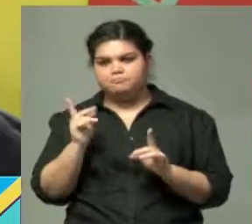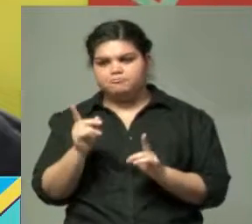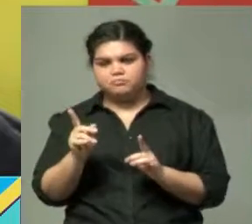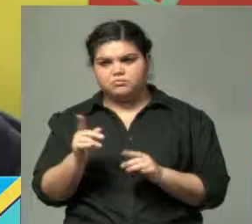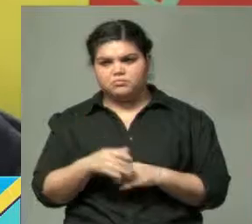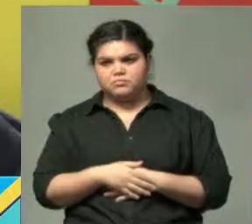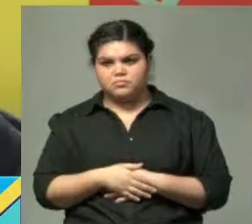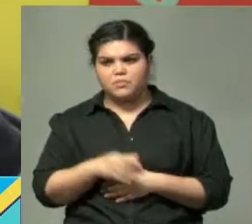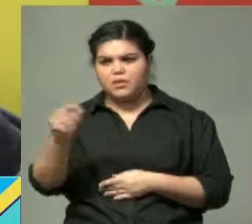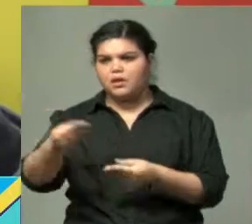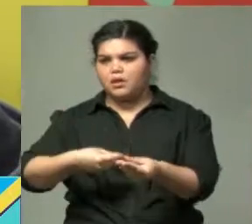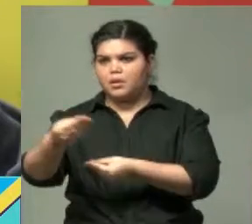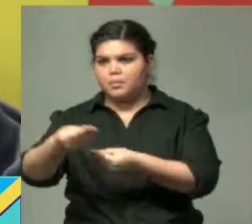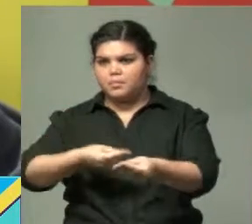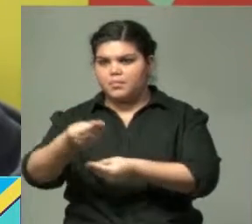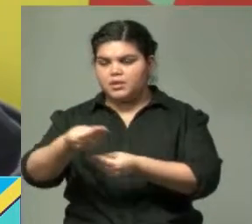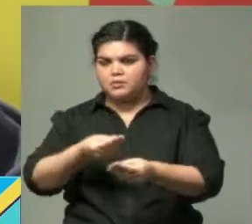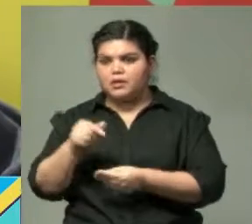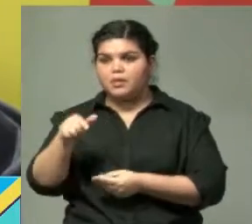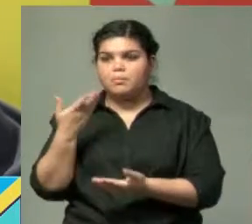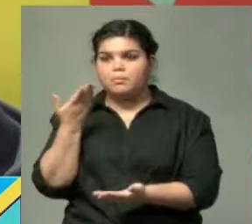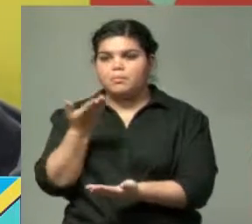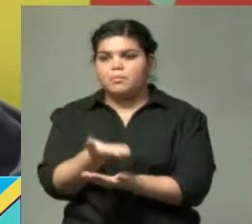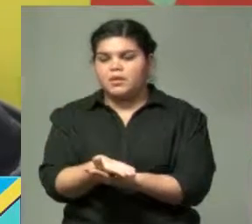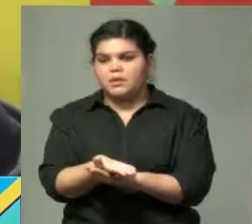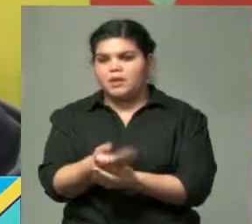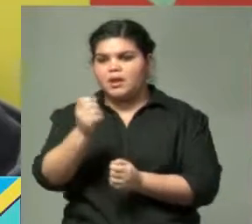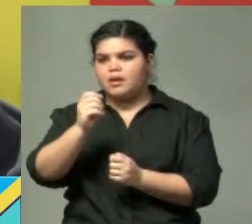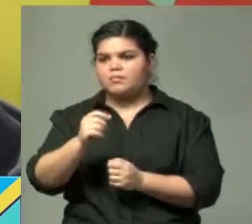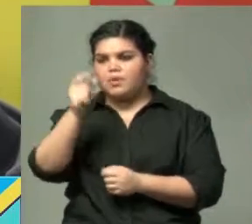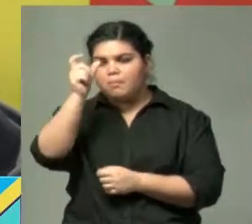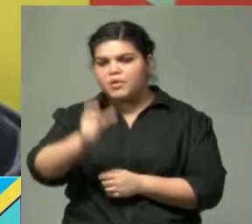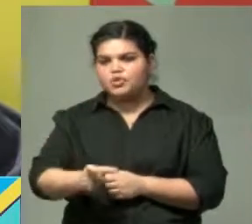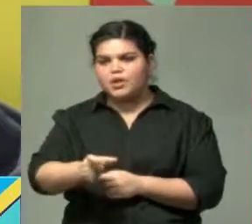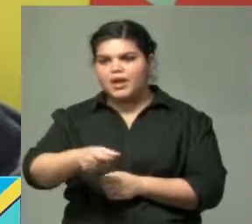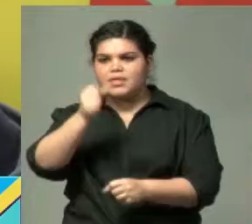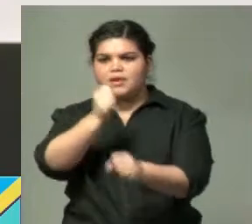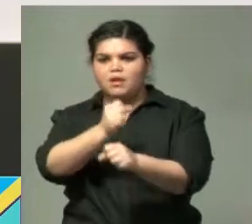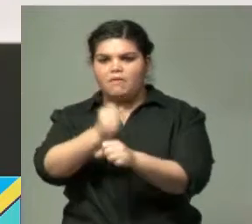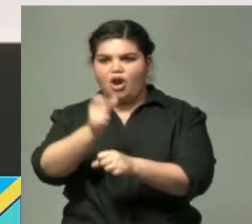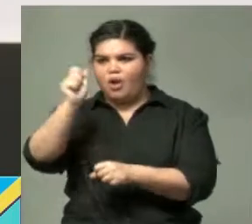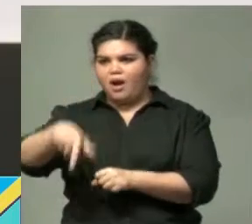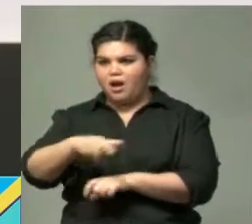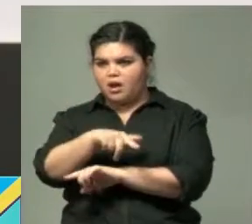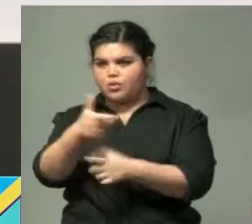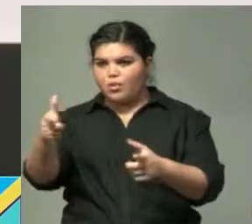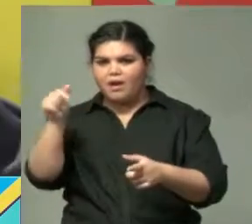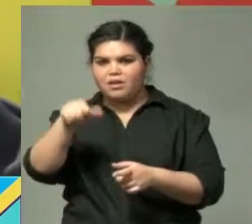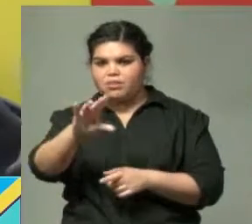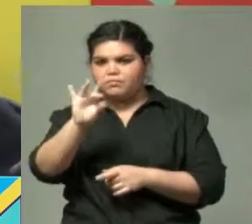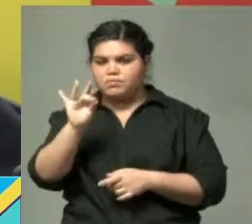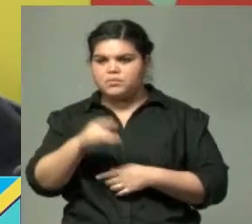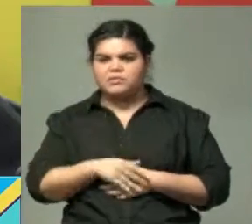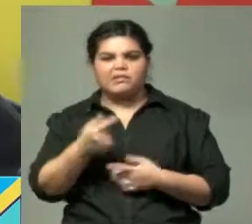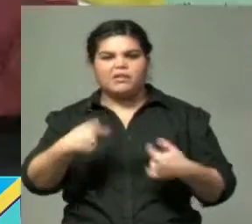que las empresas están demandando un nivel de trabajador que no hay. Eso es lo que está pasando. ¿Qué estarían